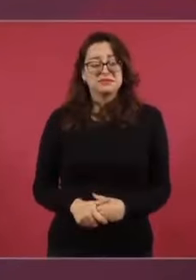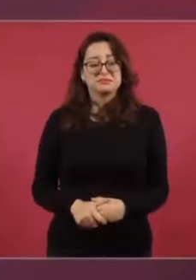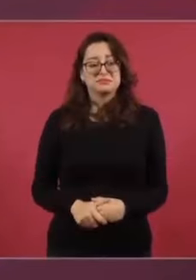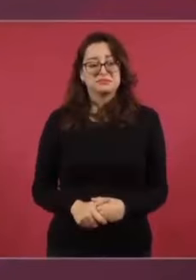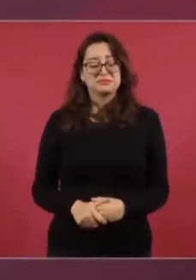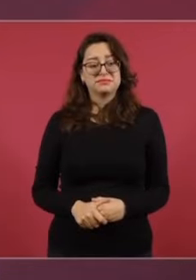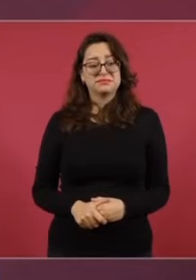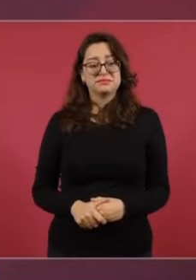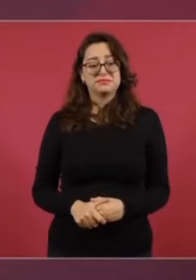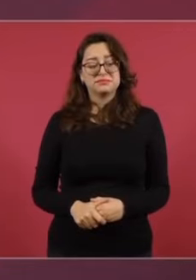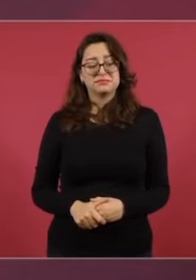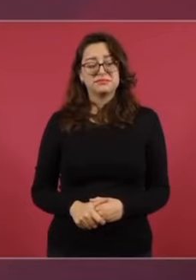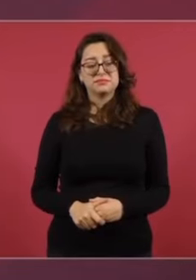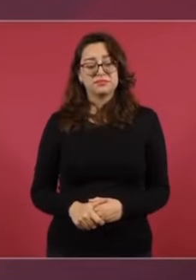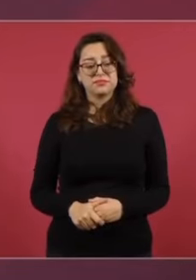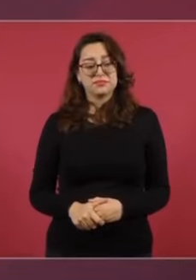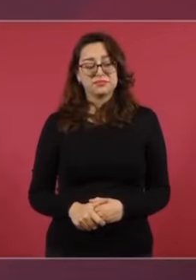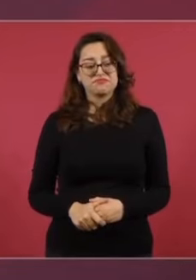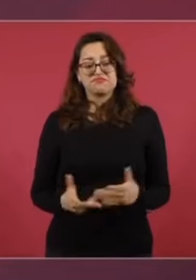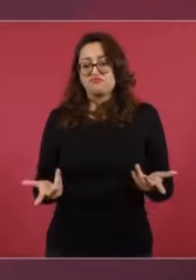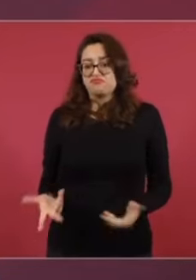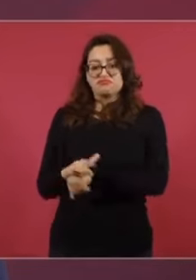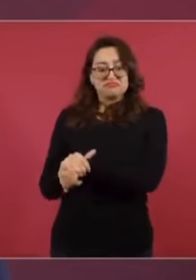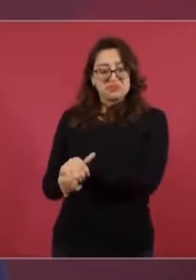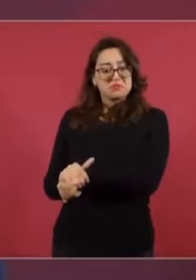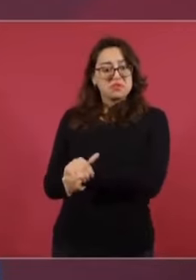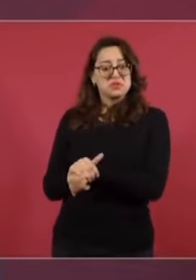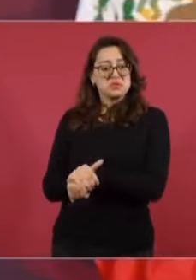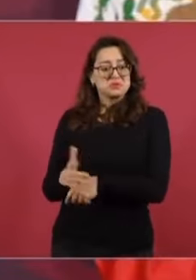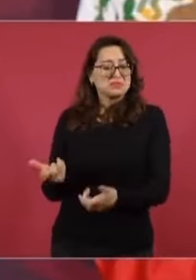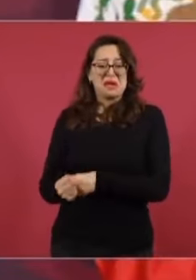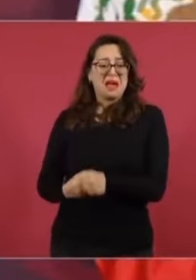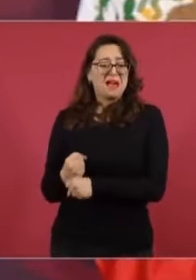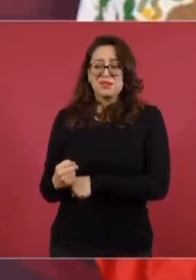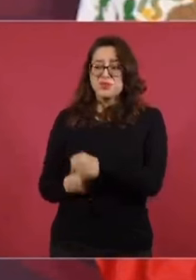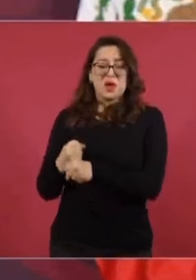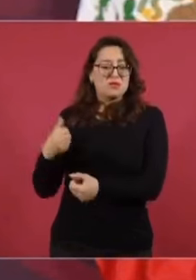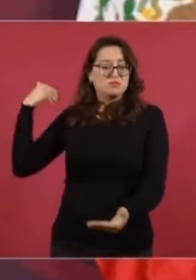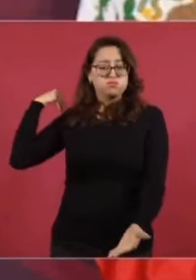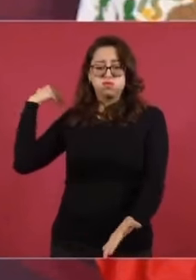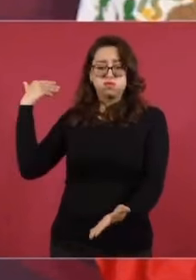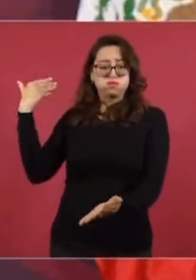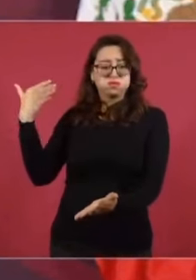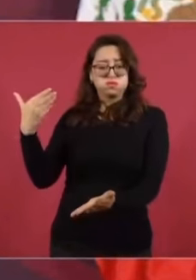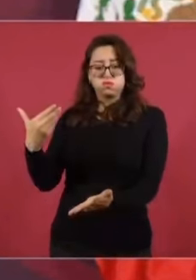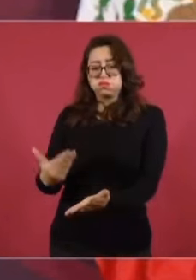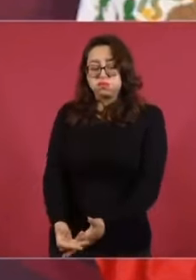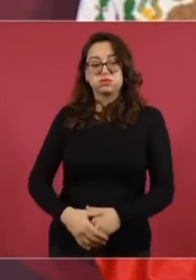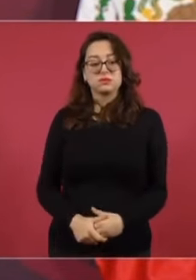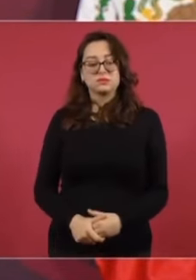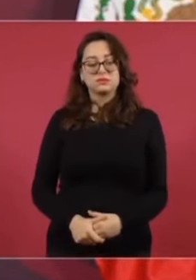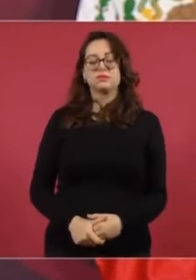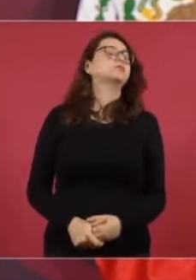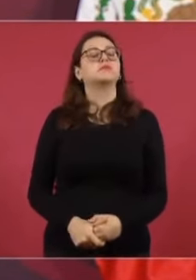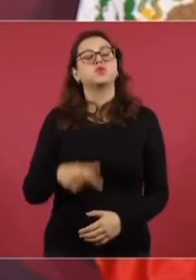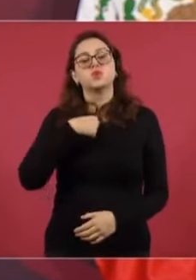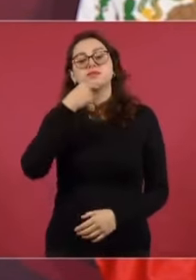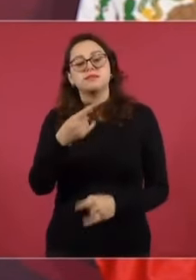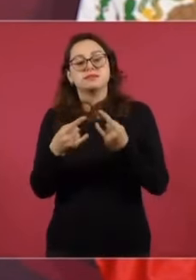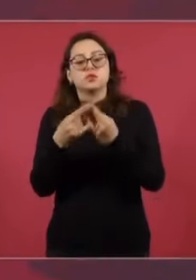honesta. Tenemos pues relaciones de amistad de años. Ya les conté de cuando la